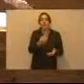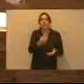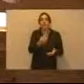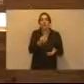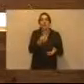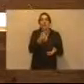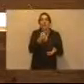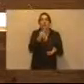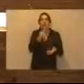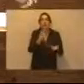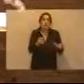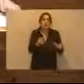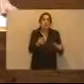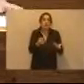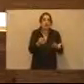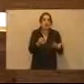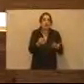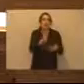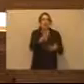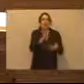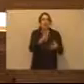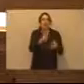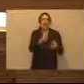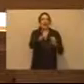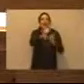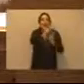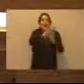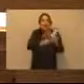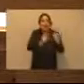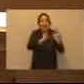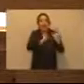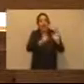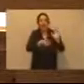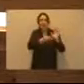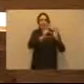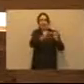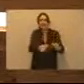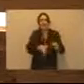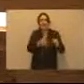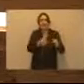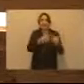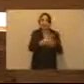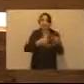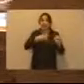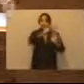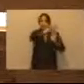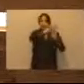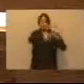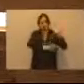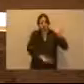dicir é que sempre vai haber listas de espera. Xustifica isto que teñan el tamaño que queiran? Pois